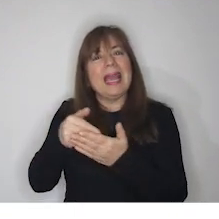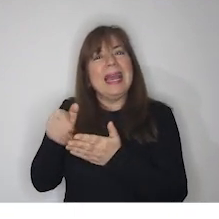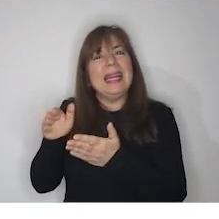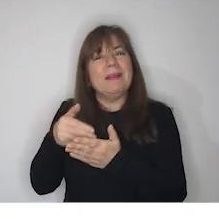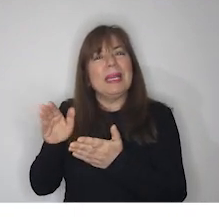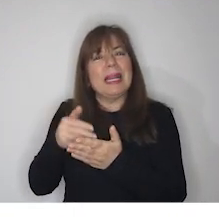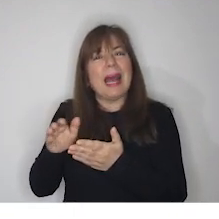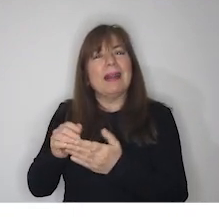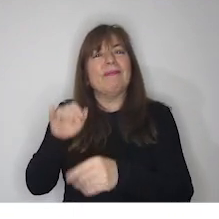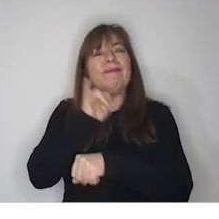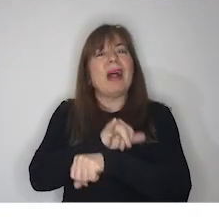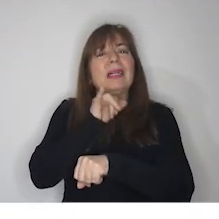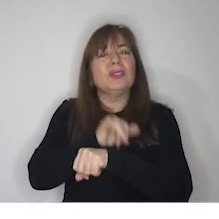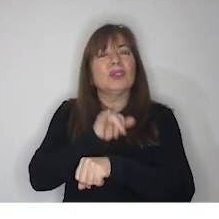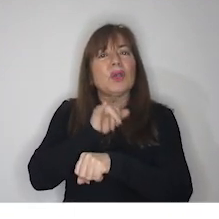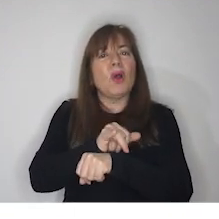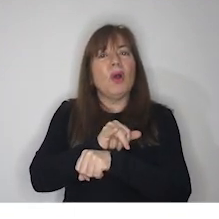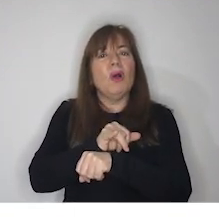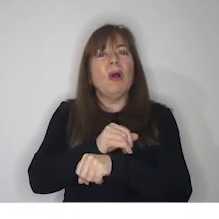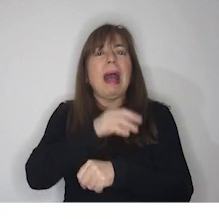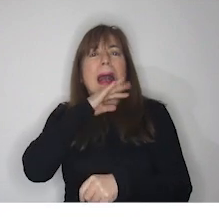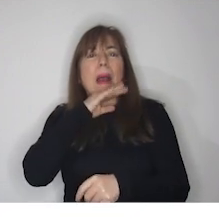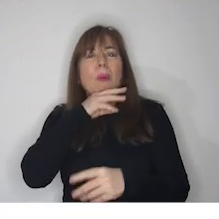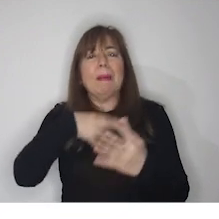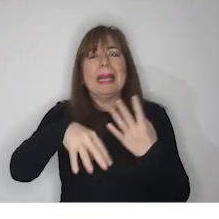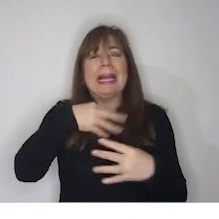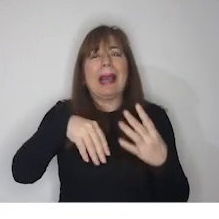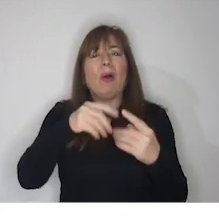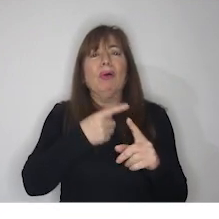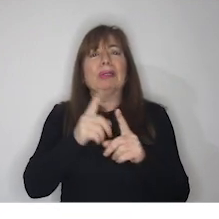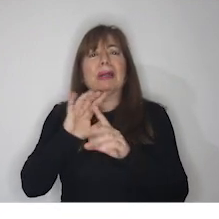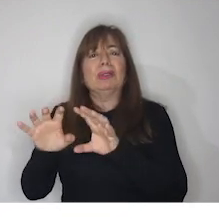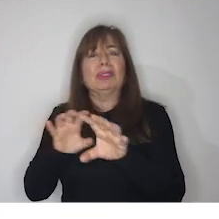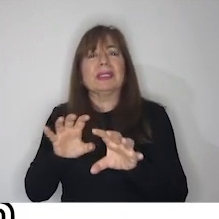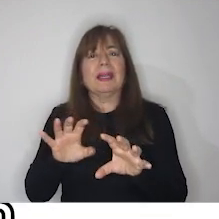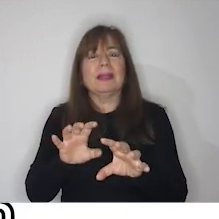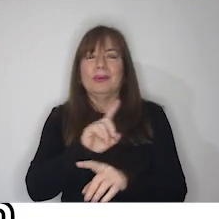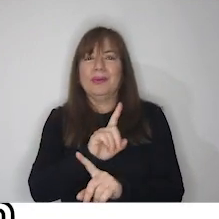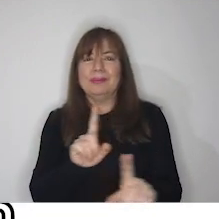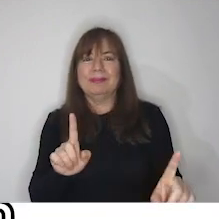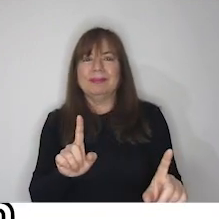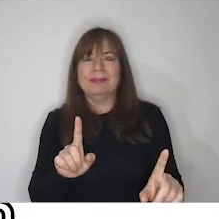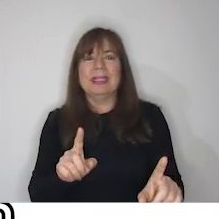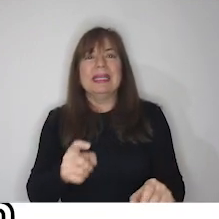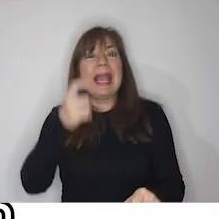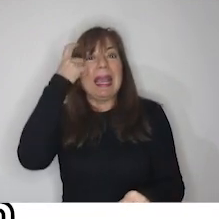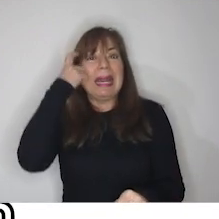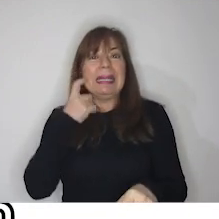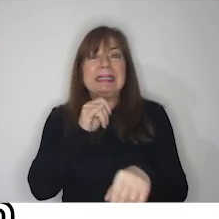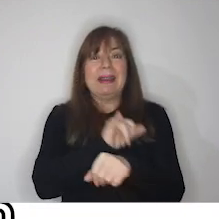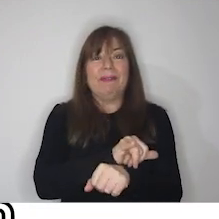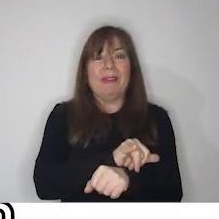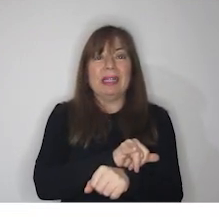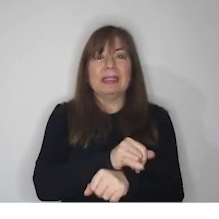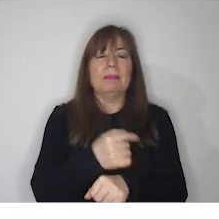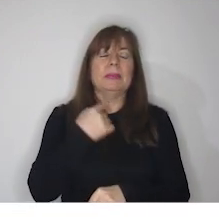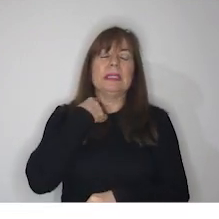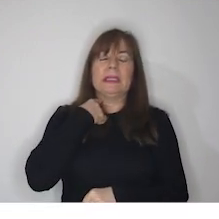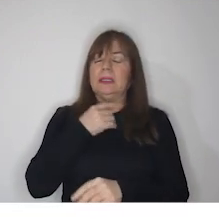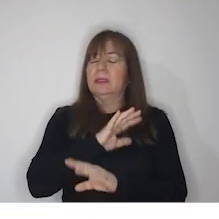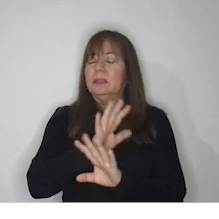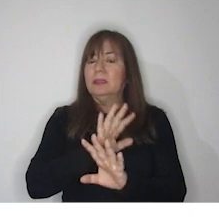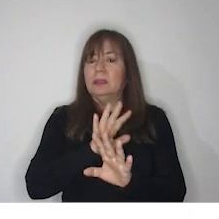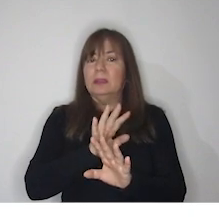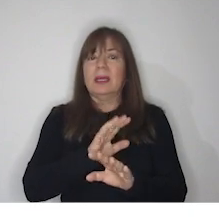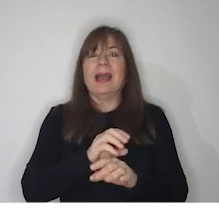de lavados vaginales con agua mezclado con sustancias. Este tipo de creencias que se heredan perjudican en gran medida